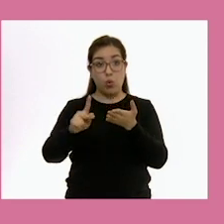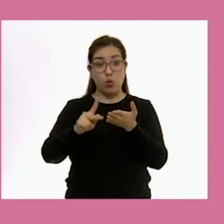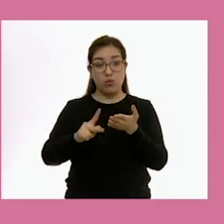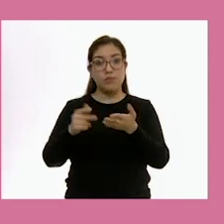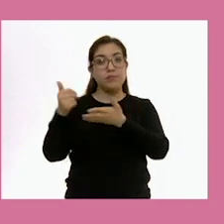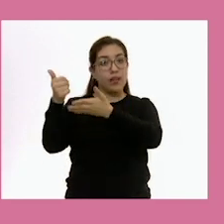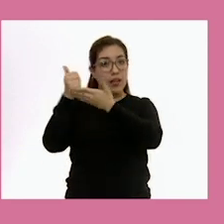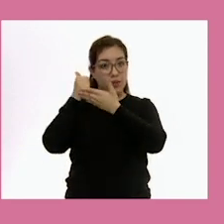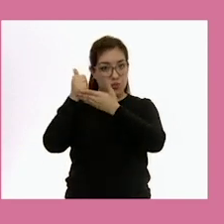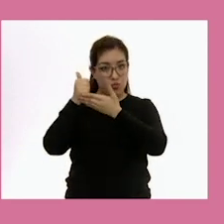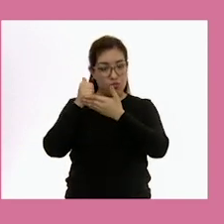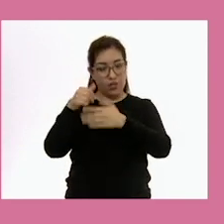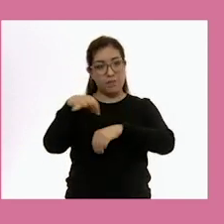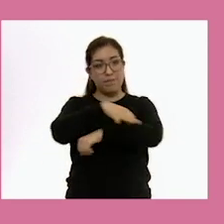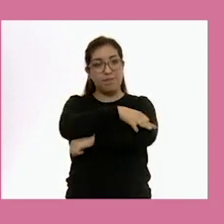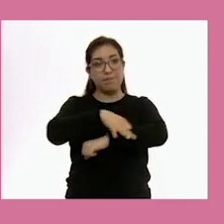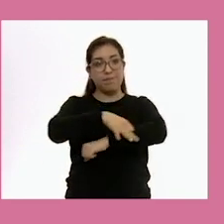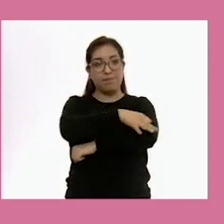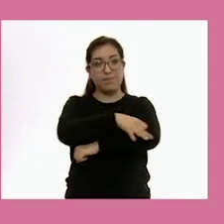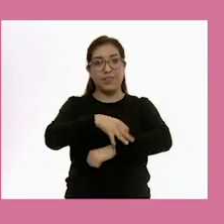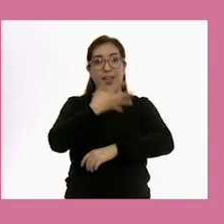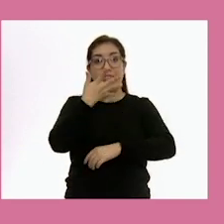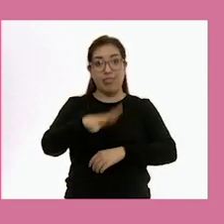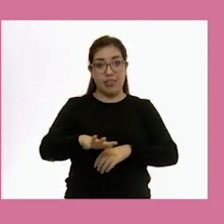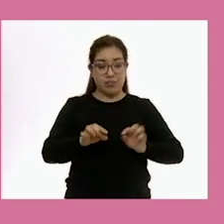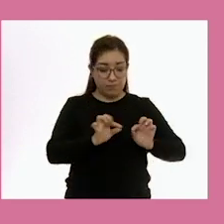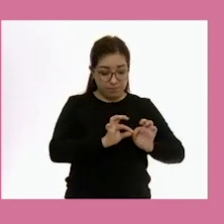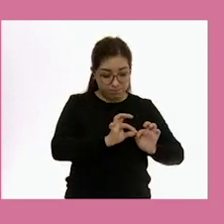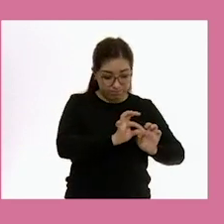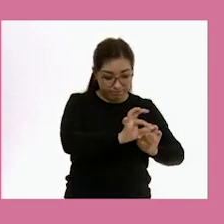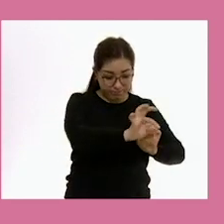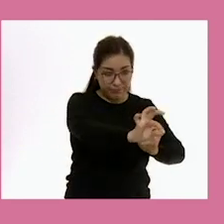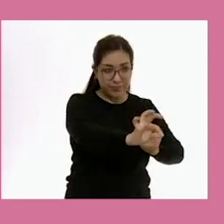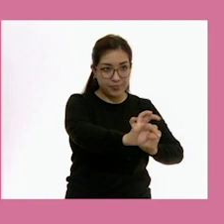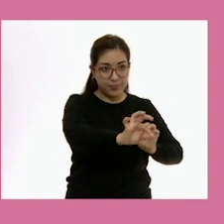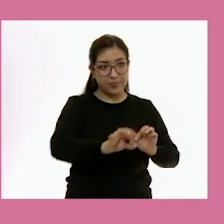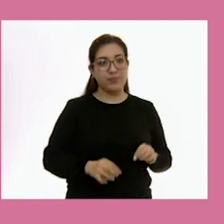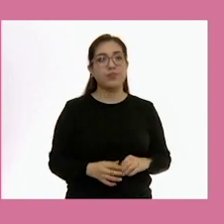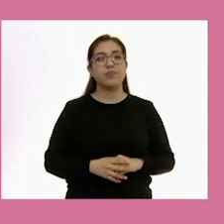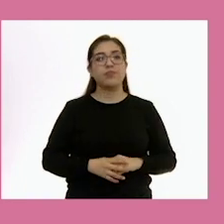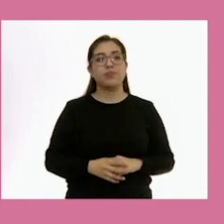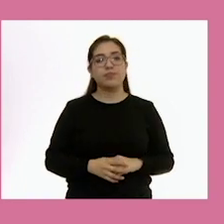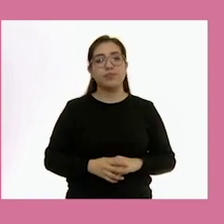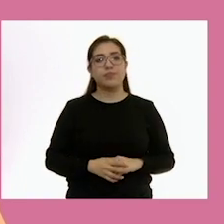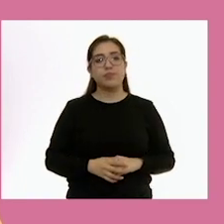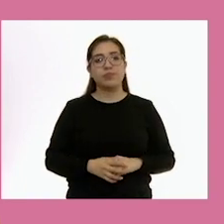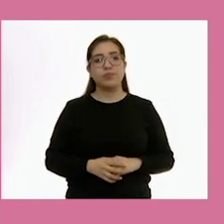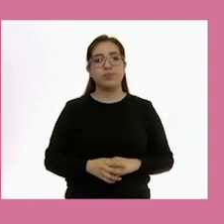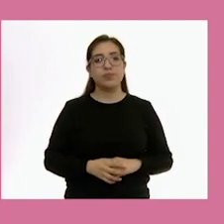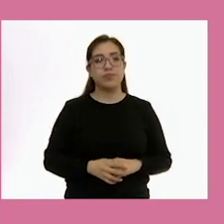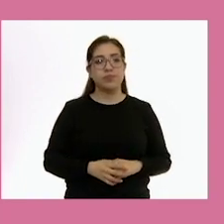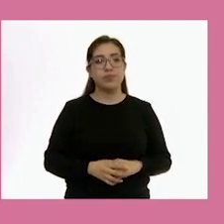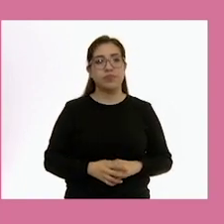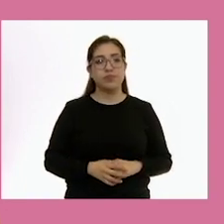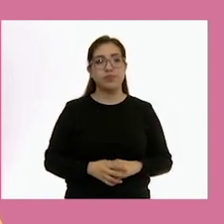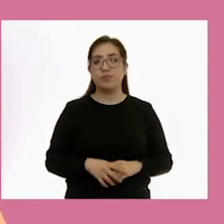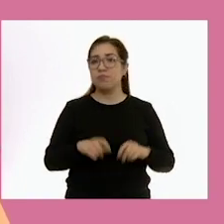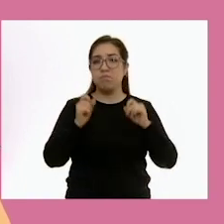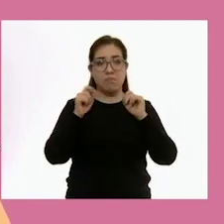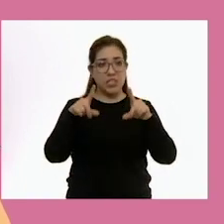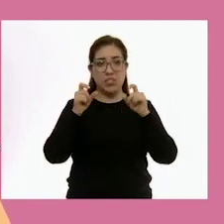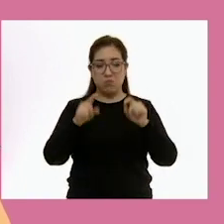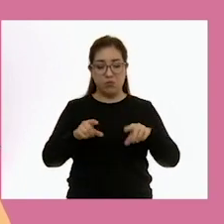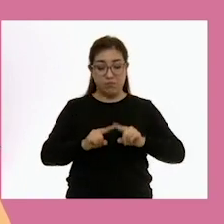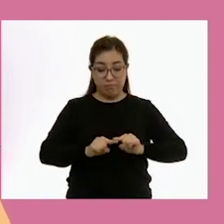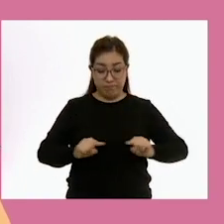con ayuda de la regla Diez centímetros de largo Partiendo de abajo Hacia arriba Repite el paso